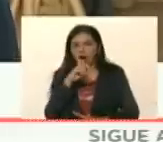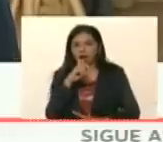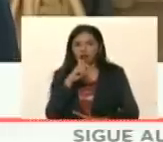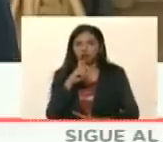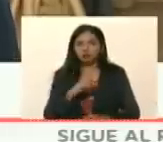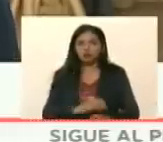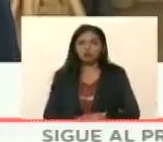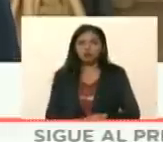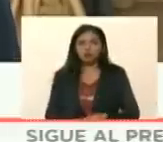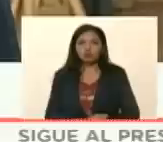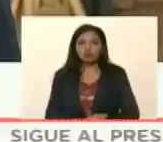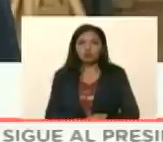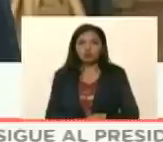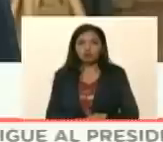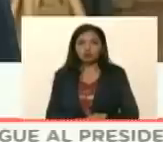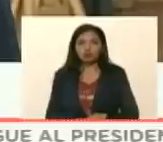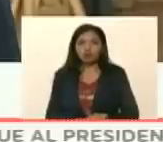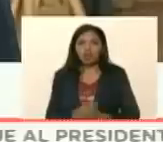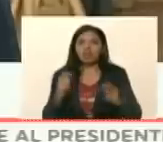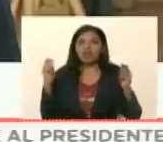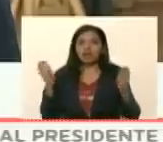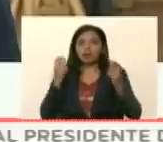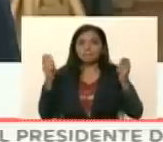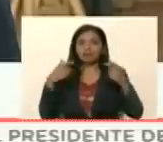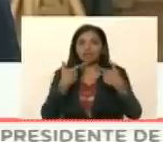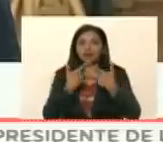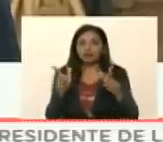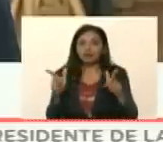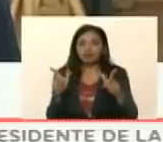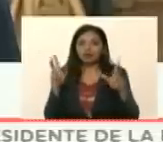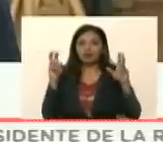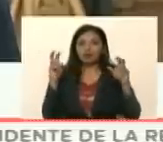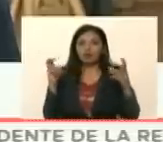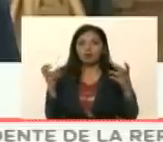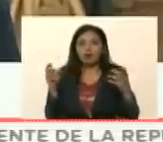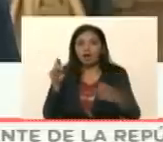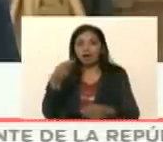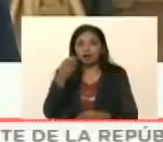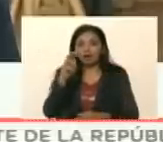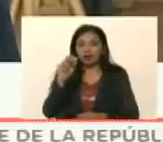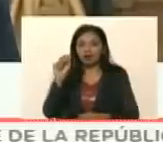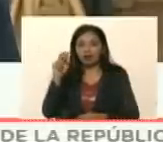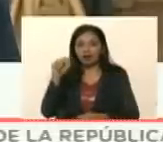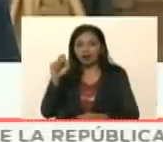de la campaña libertadora de la Nueva Granada,